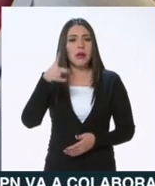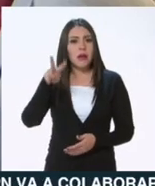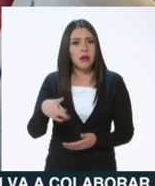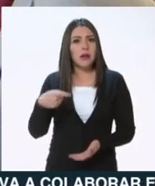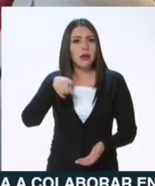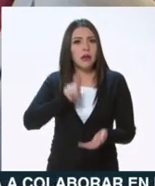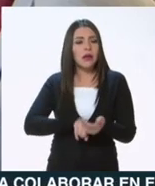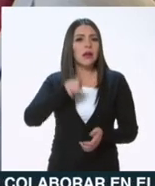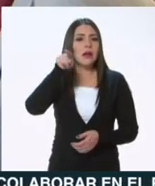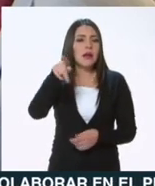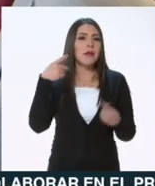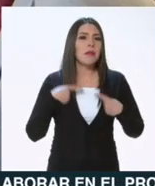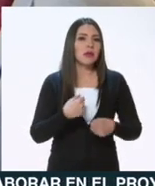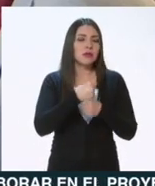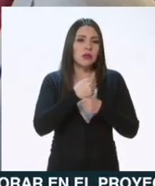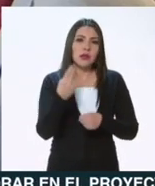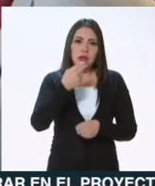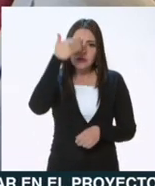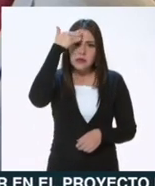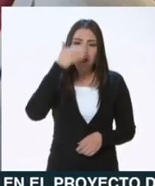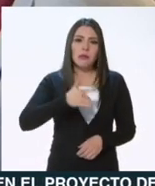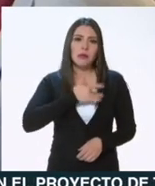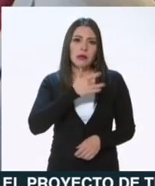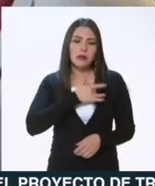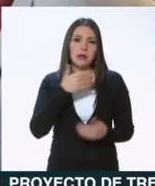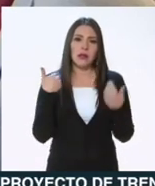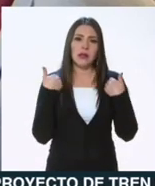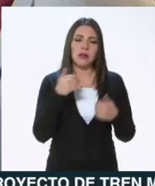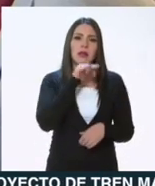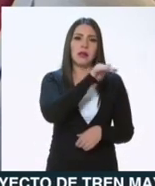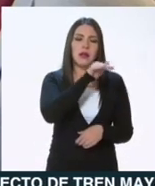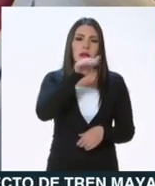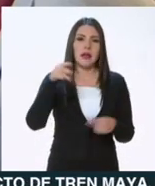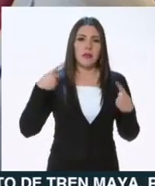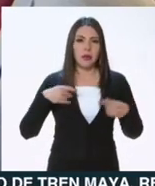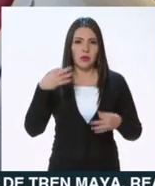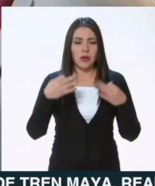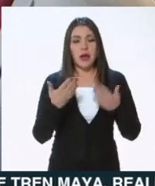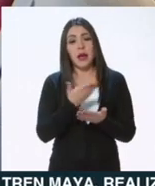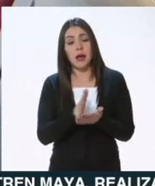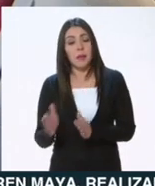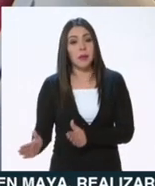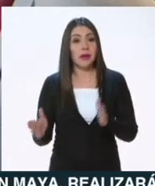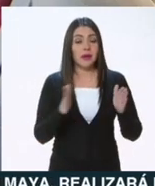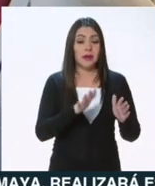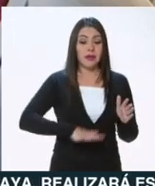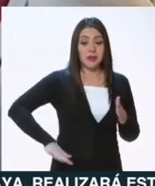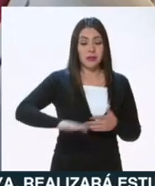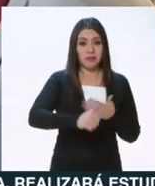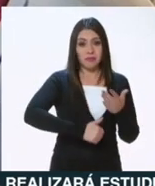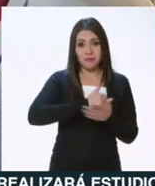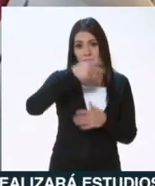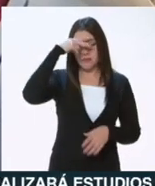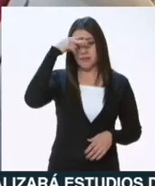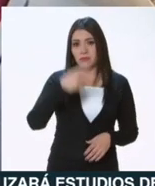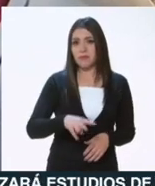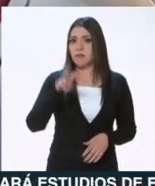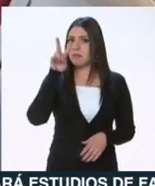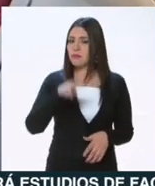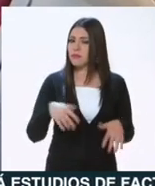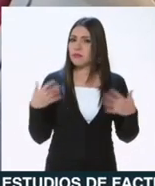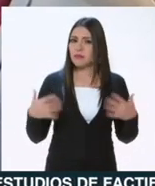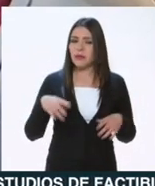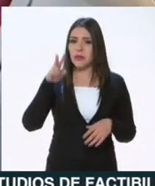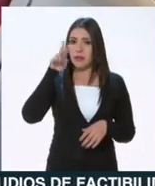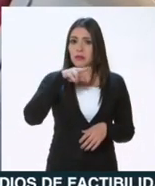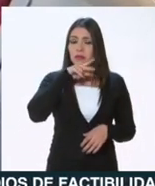creo que eso hay que estárselos recordando al Poder Judicial. Y el otro problema que en la Ciudad de México sí es todo un tema y no lo han querido atender